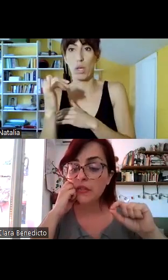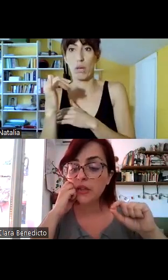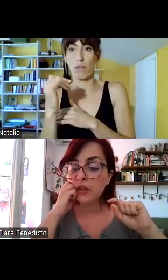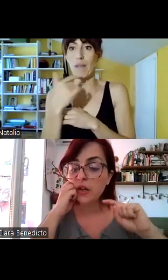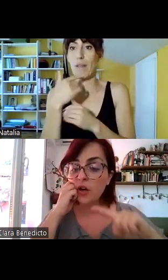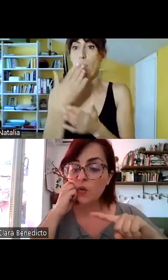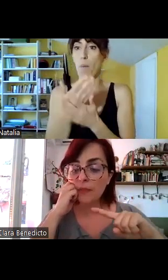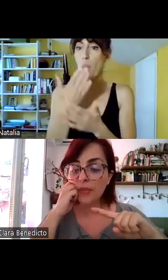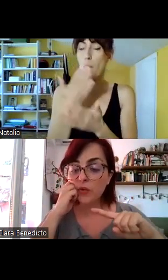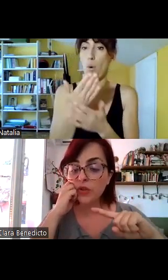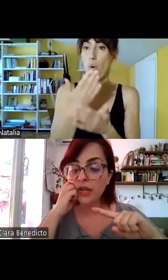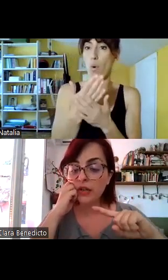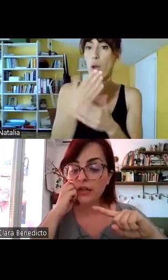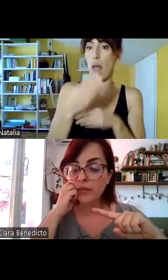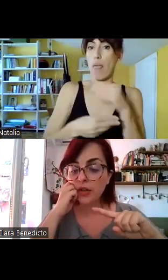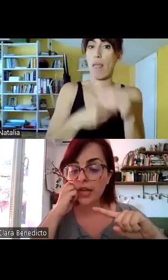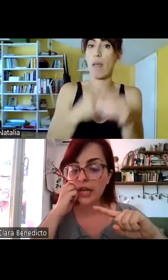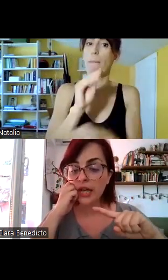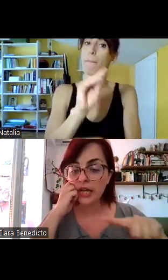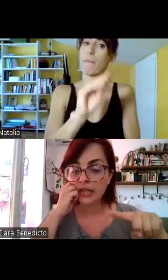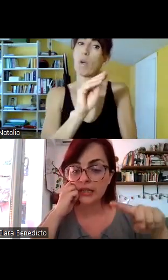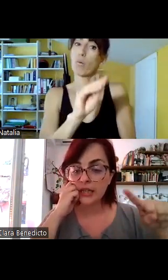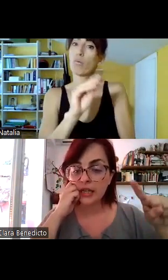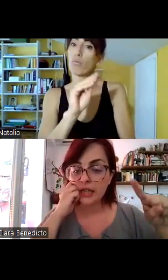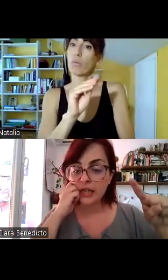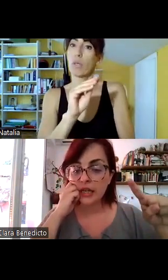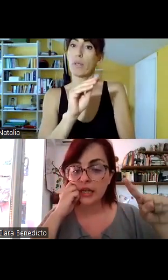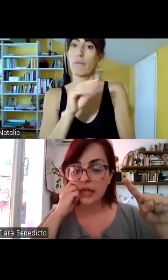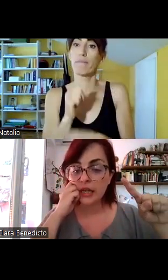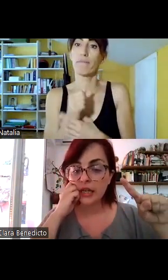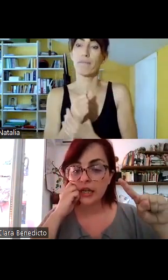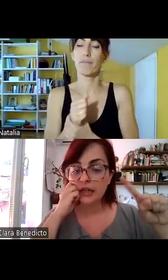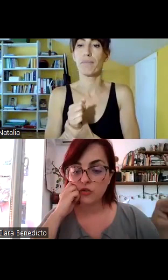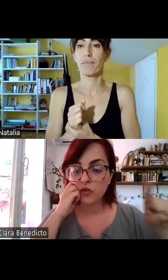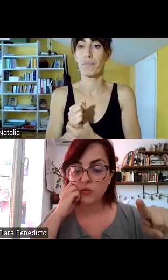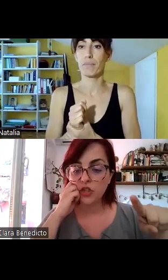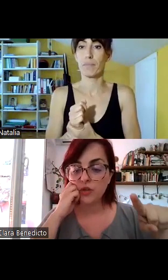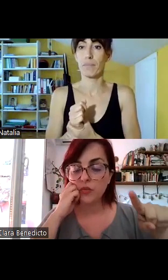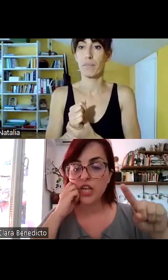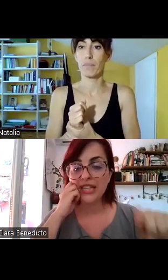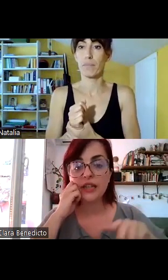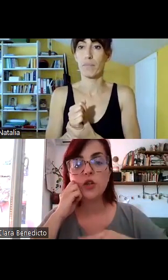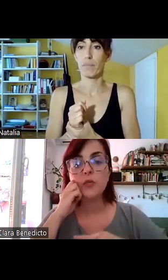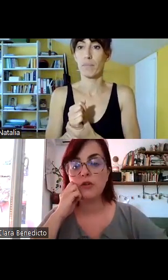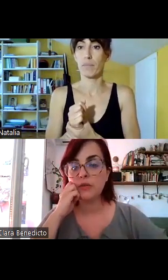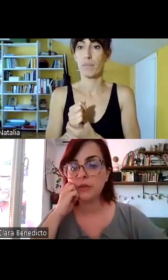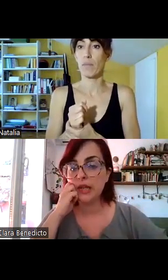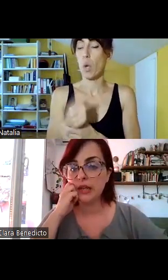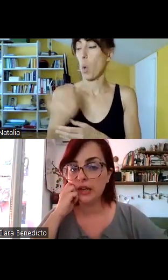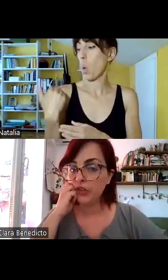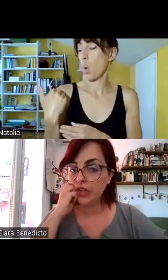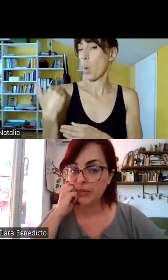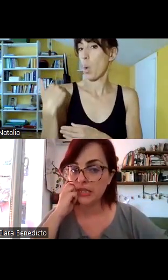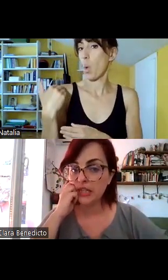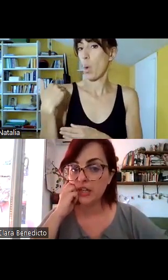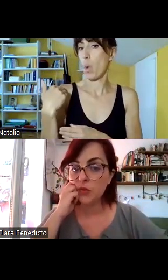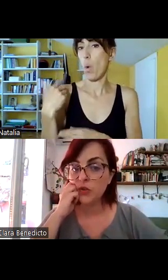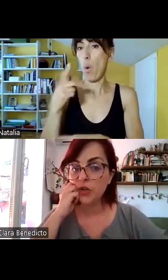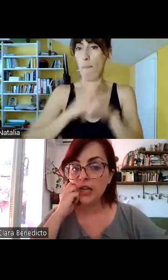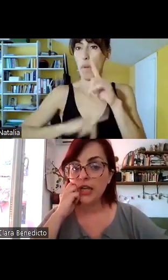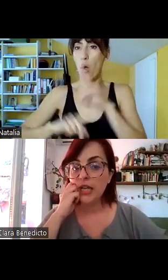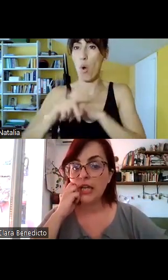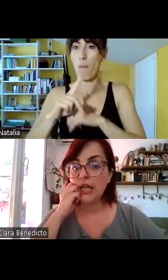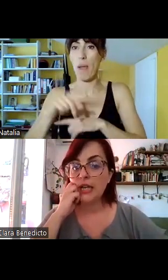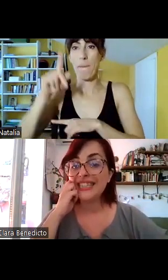proponen el hacer una pregunta de abordaje que es en los últimos tiempos has tenido problemas para llegar a fin de mes, y